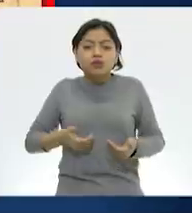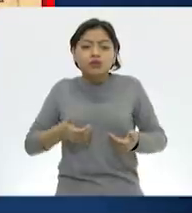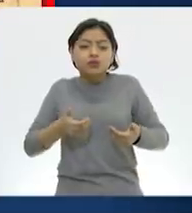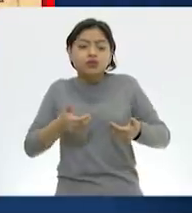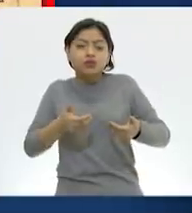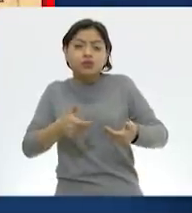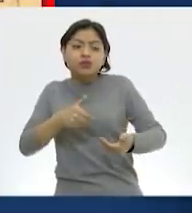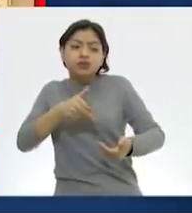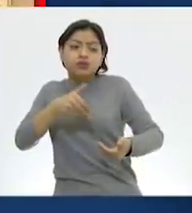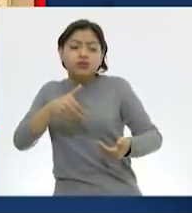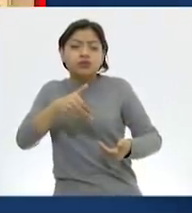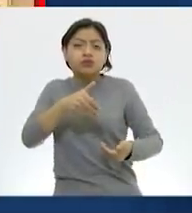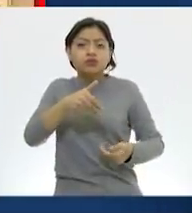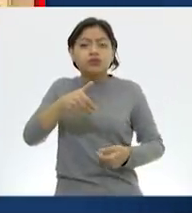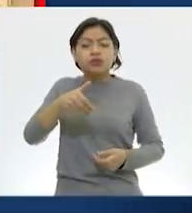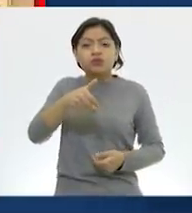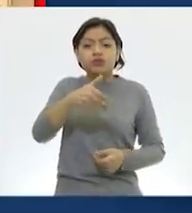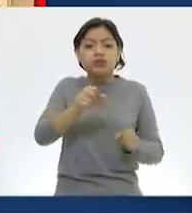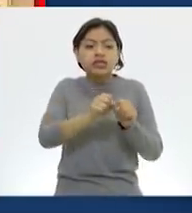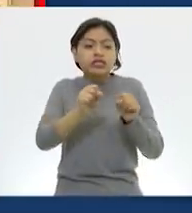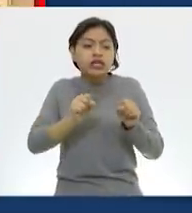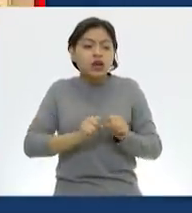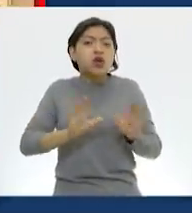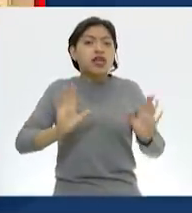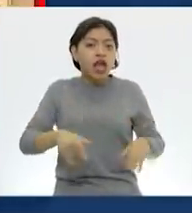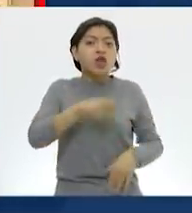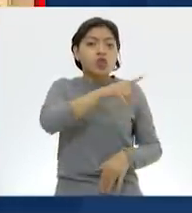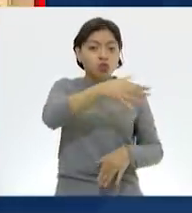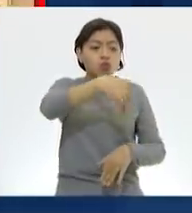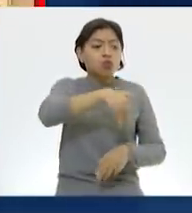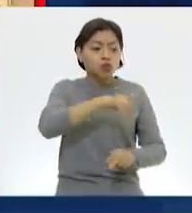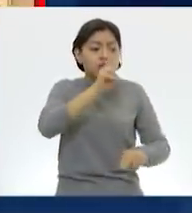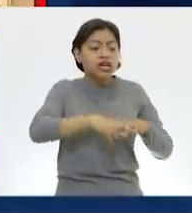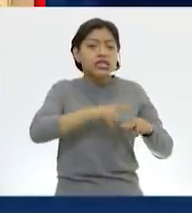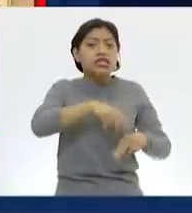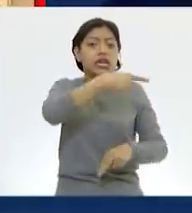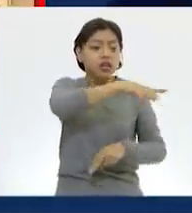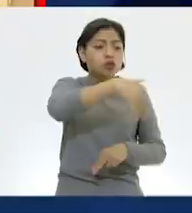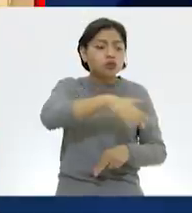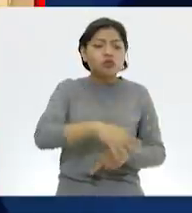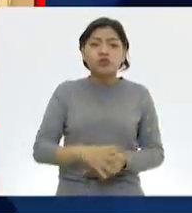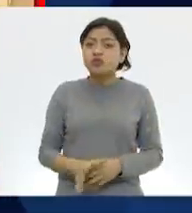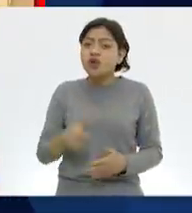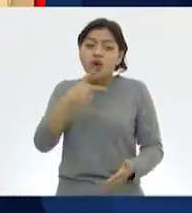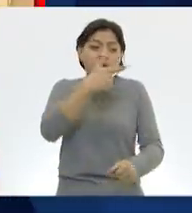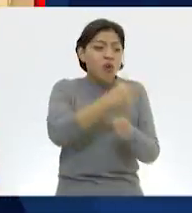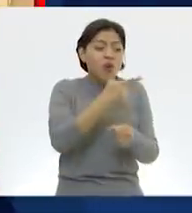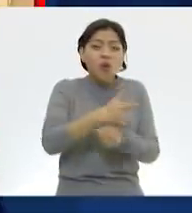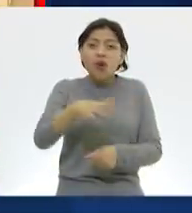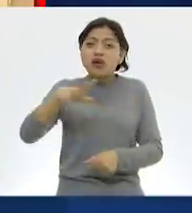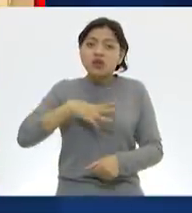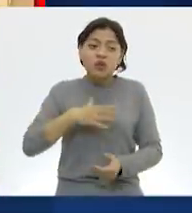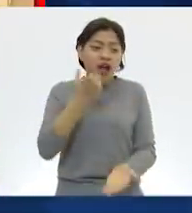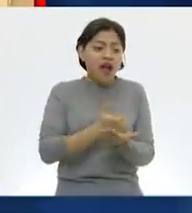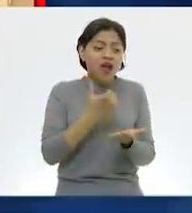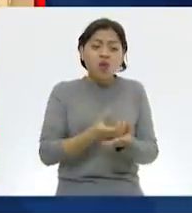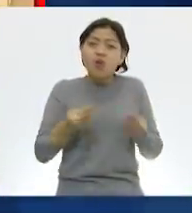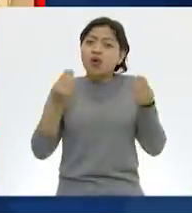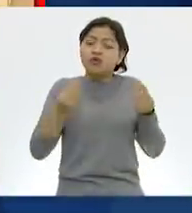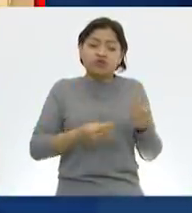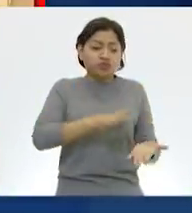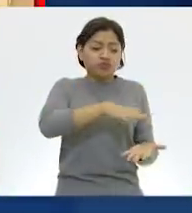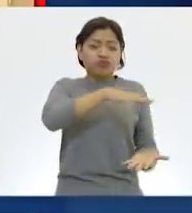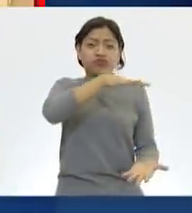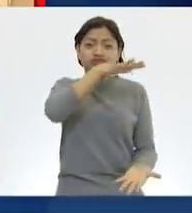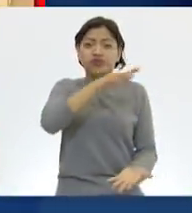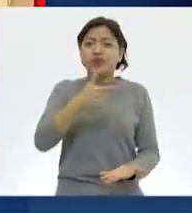a su salón. Busquen tu pupitre. No le encuentro, están todos amontonados acá atrás y no sé cuál es el mío. Hay